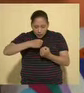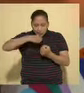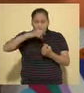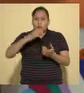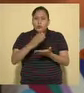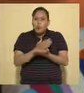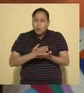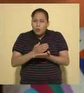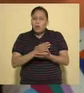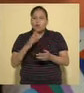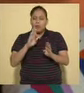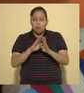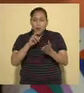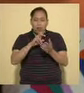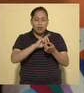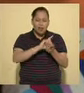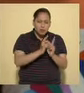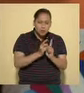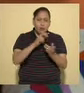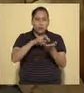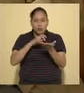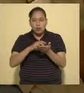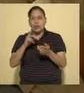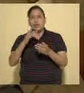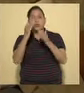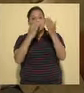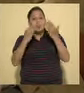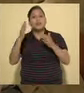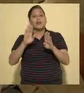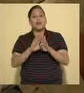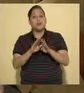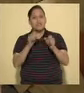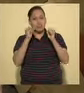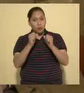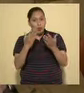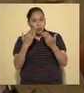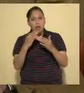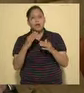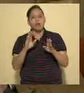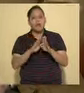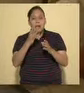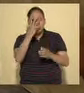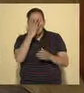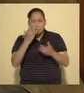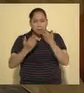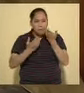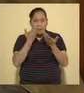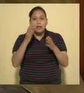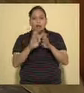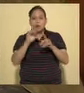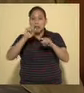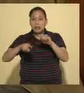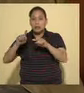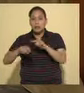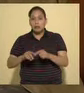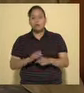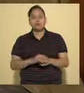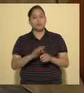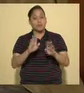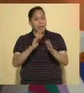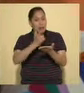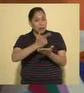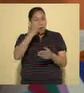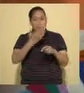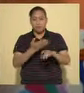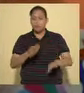ira, aliviar esa depresión, superarla, ¿no? Sí. Esas inseguridades, la timidez, porque fíjate qué grave y qué